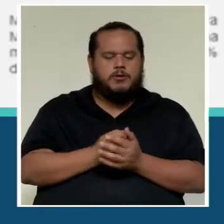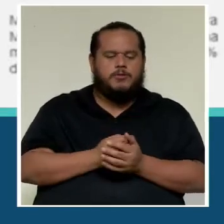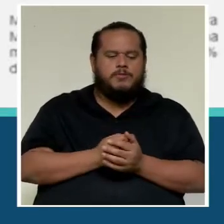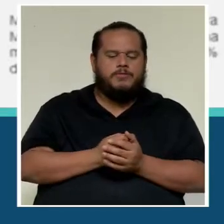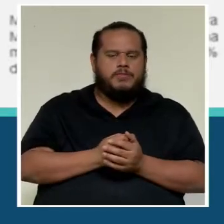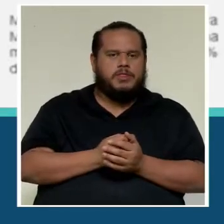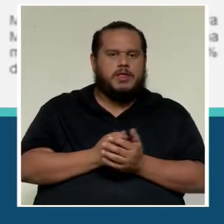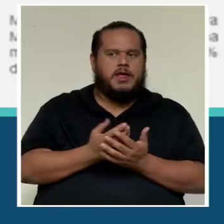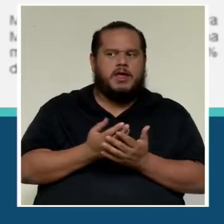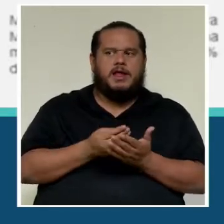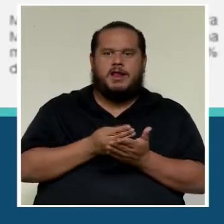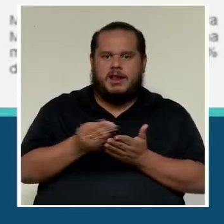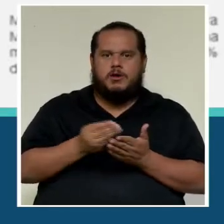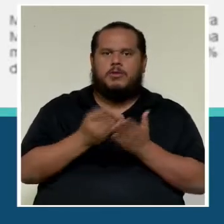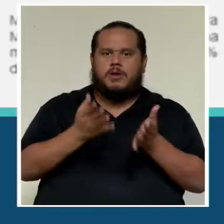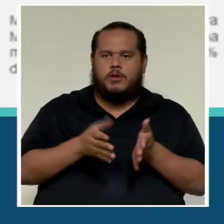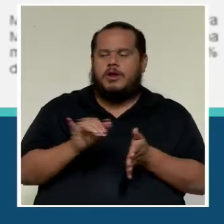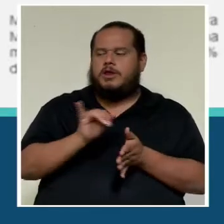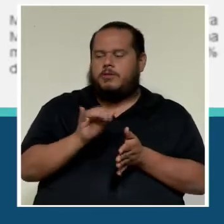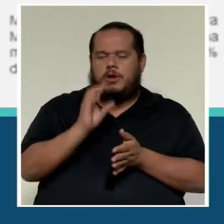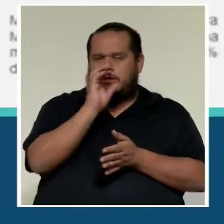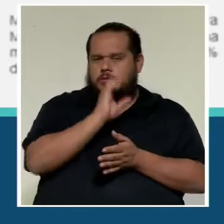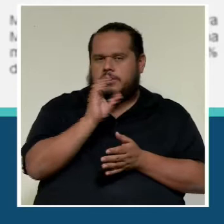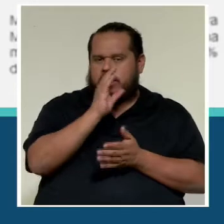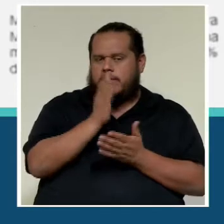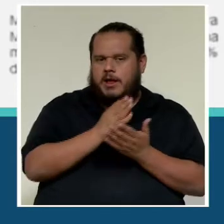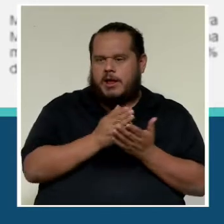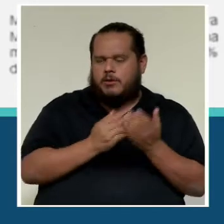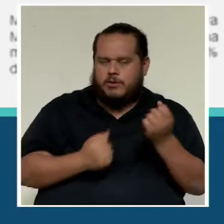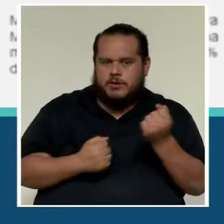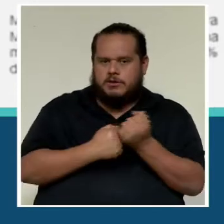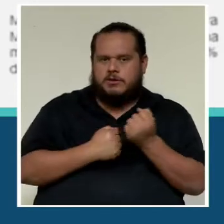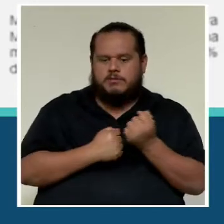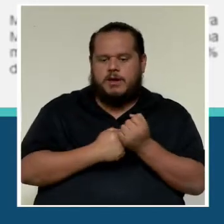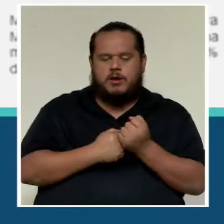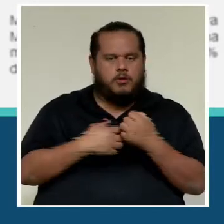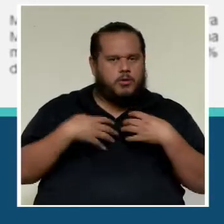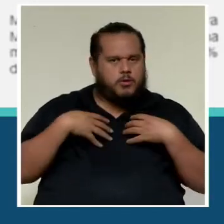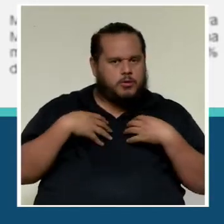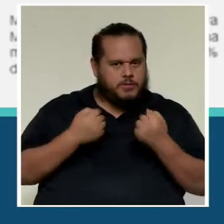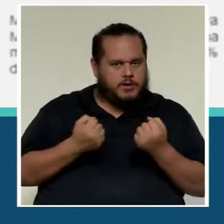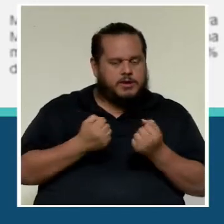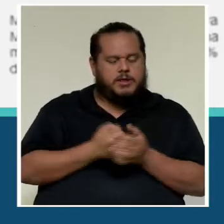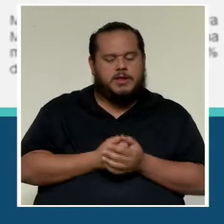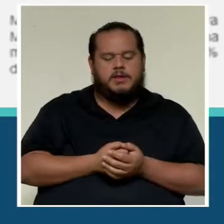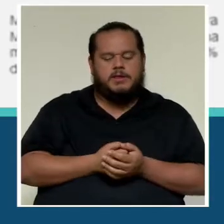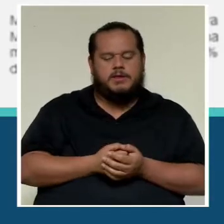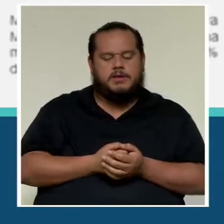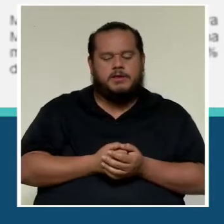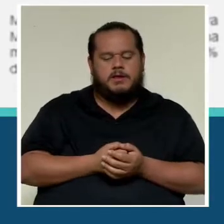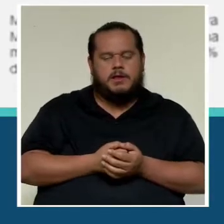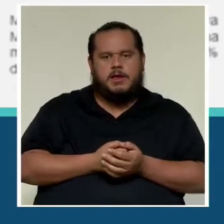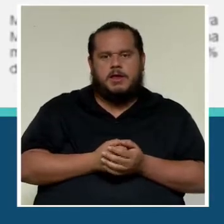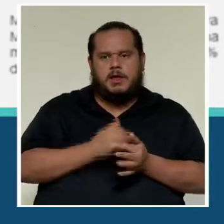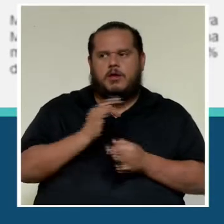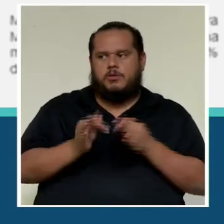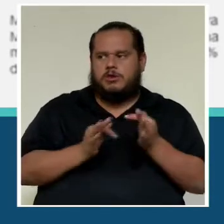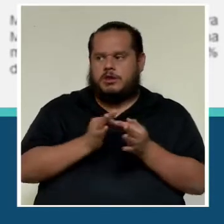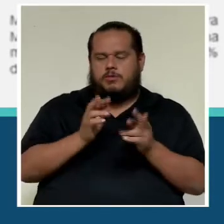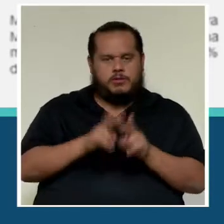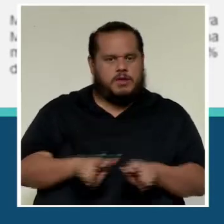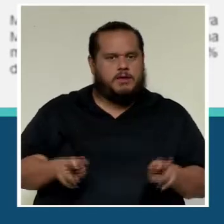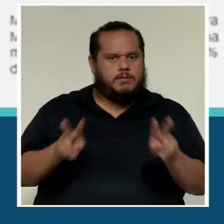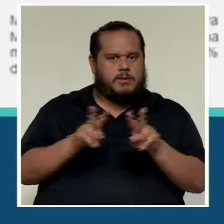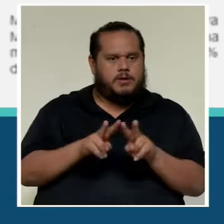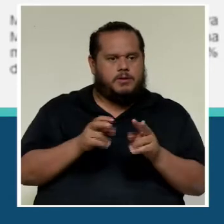el consumidor también buscaba algo de respaldo, confiabilidad, ¿no? Algún tipo de valores